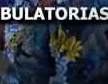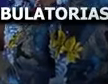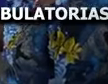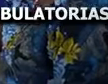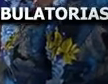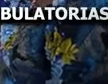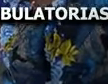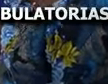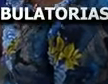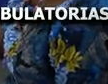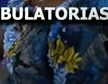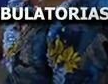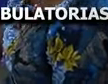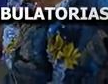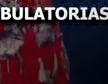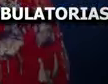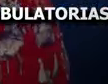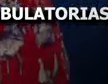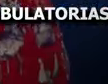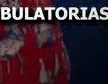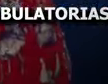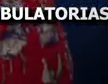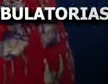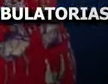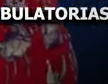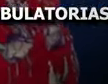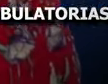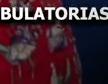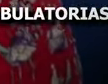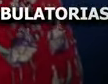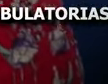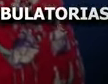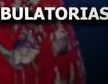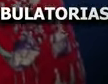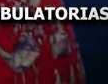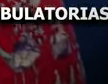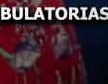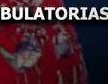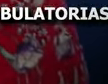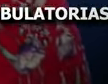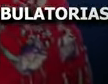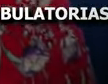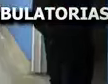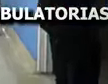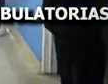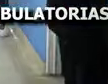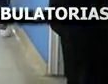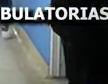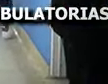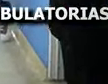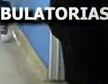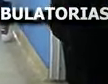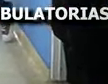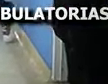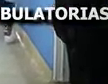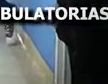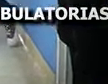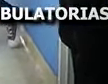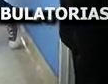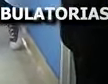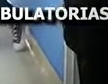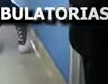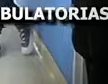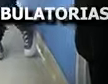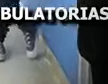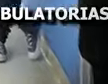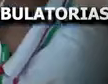consultas de especialidades fueron garantizadas en el ámbito ambulatorio, el 7% de las consultas fueron garantizadas en el ámbito domiciliario